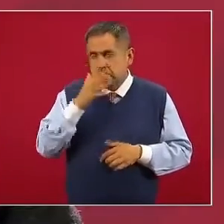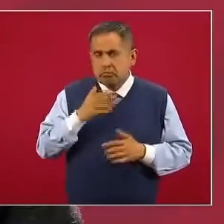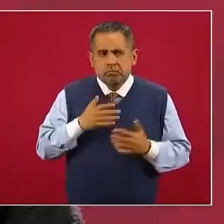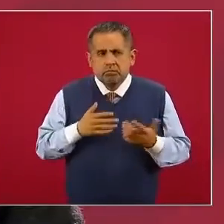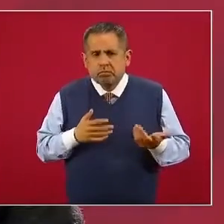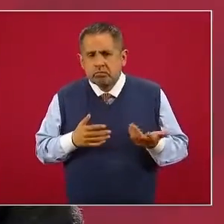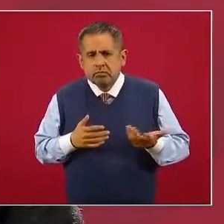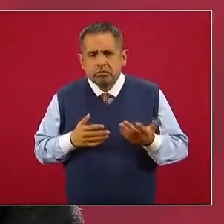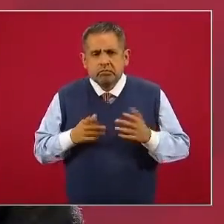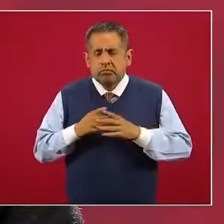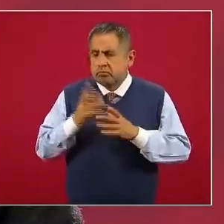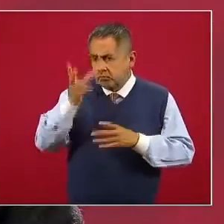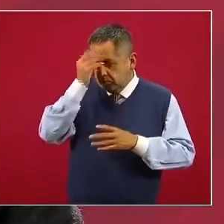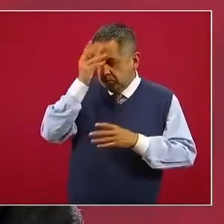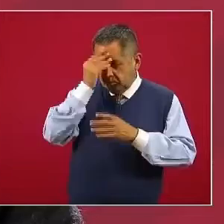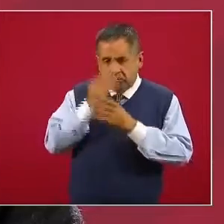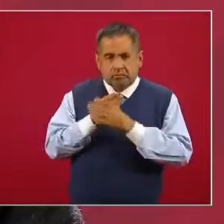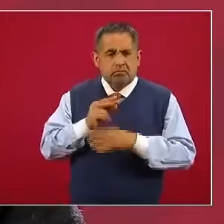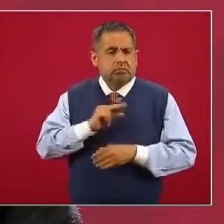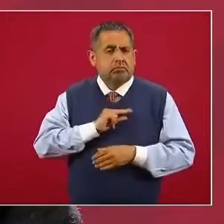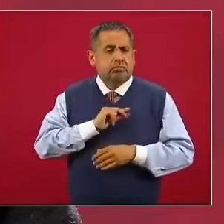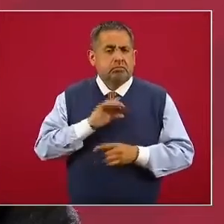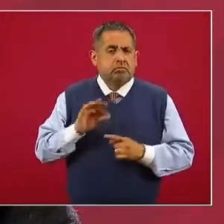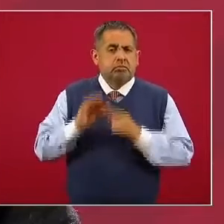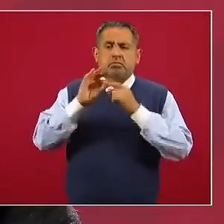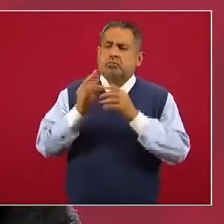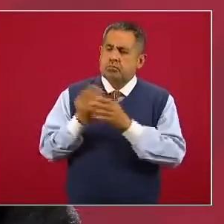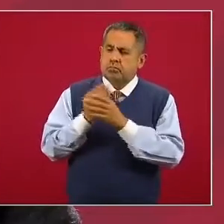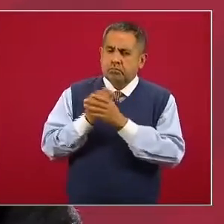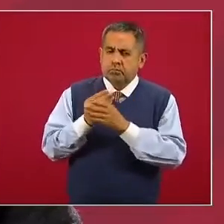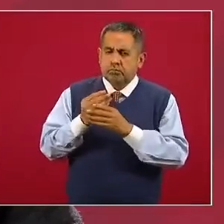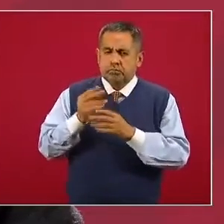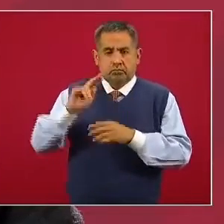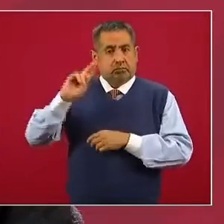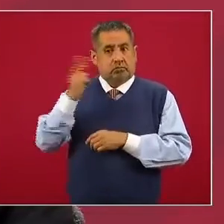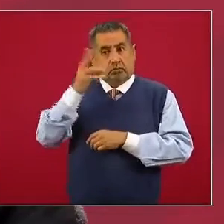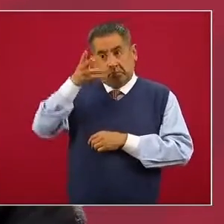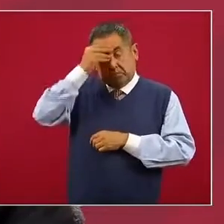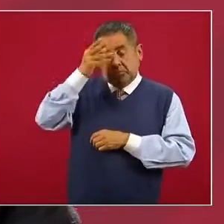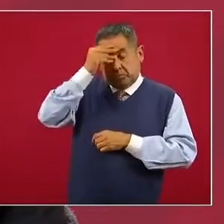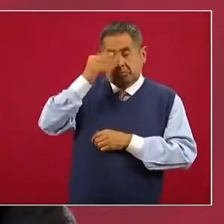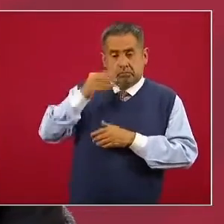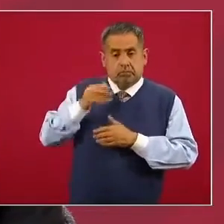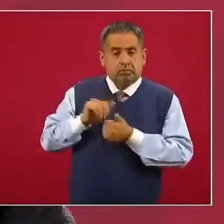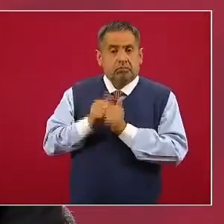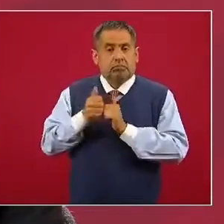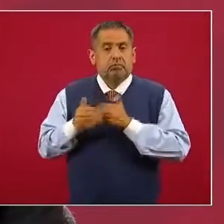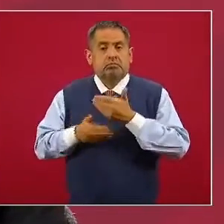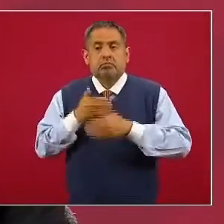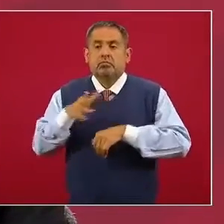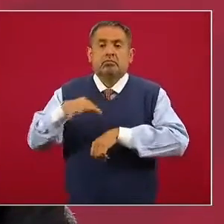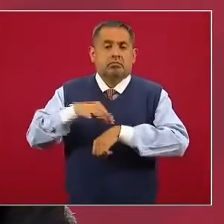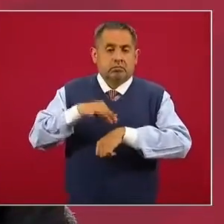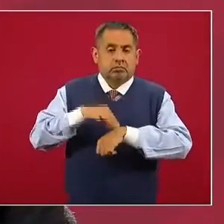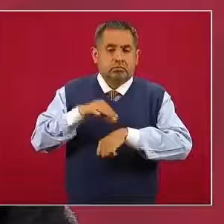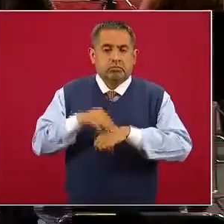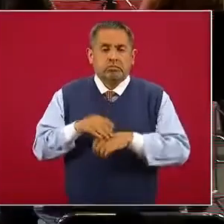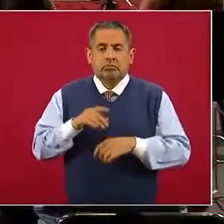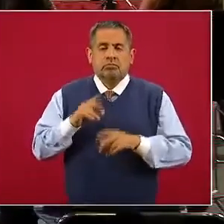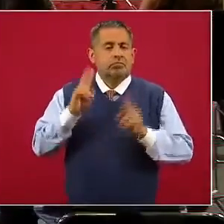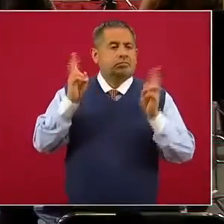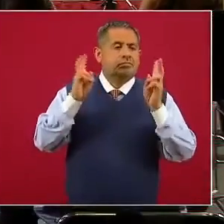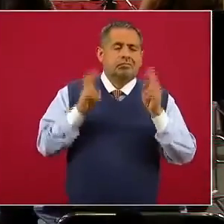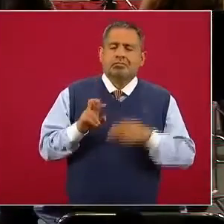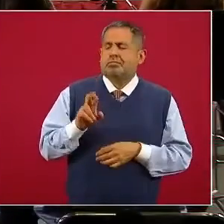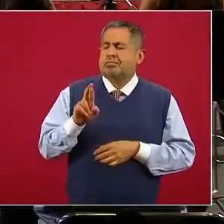en cursar una especialidad, un curso universitario de especialización en medicina, las famosas